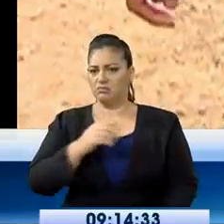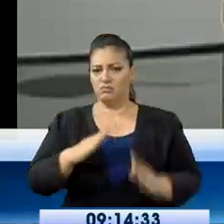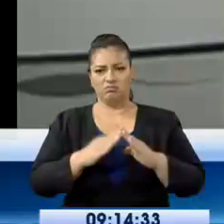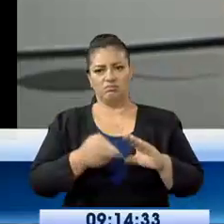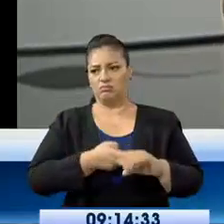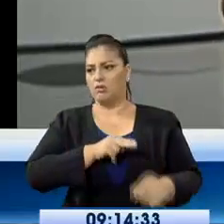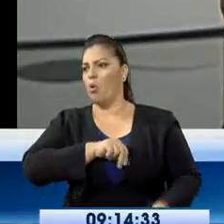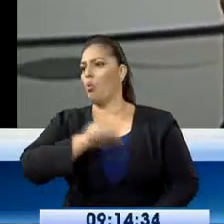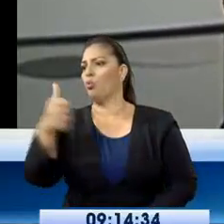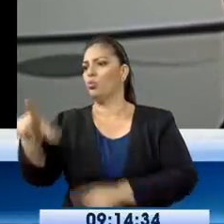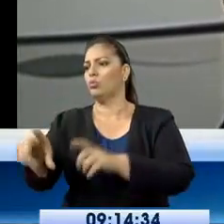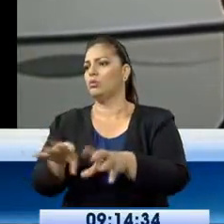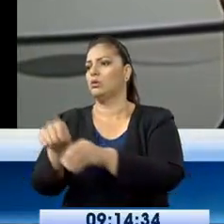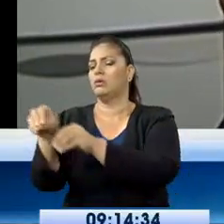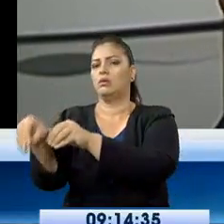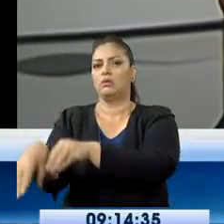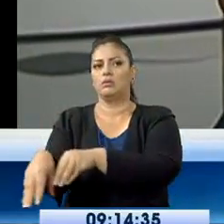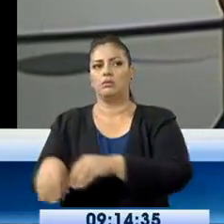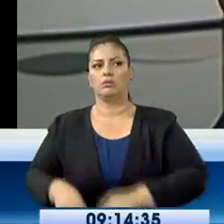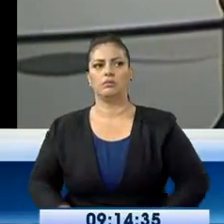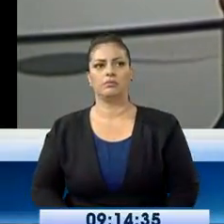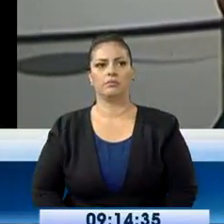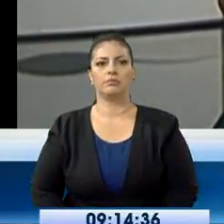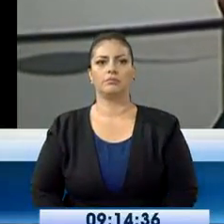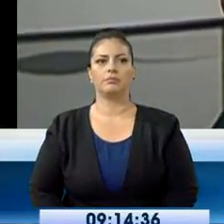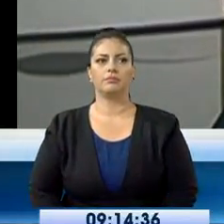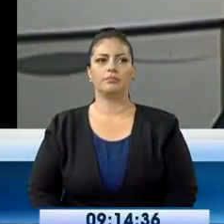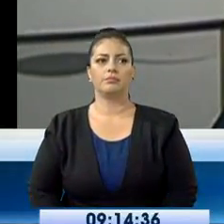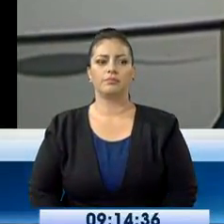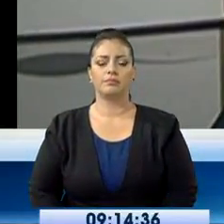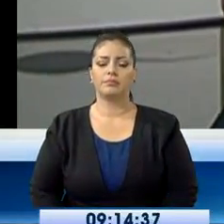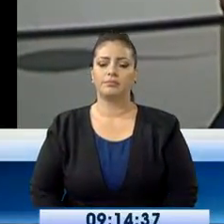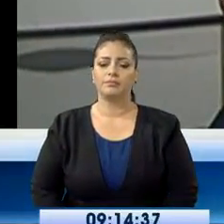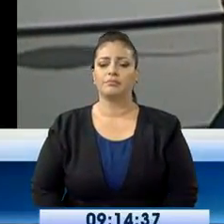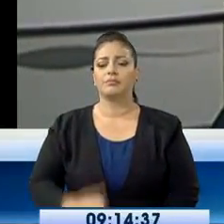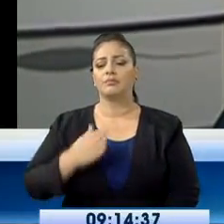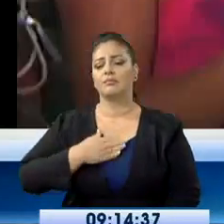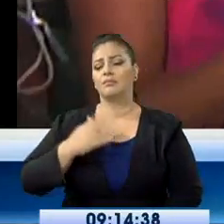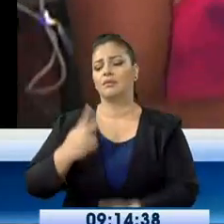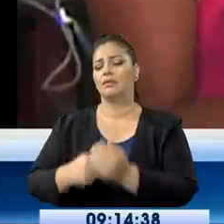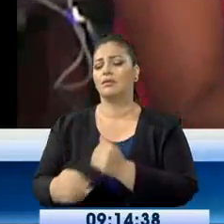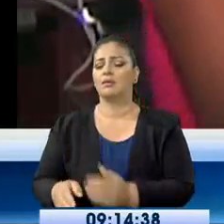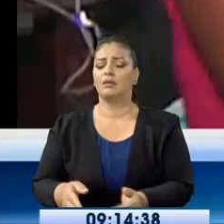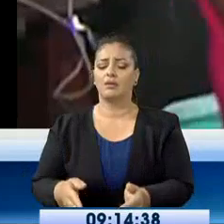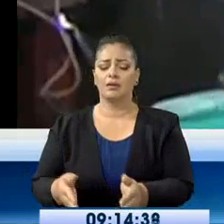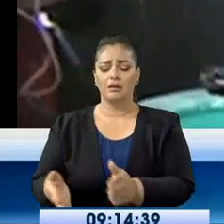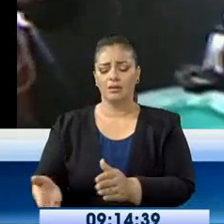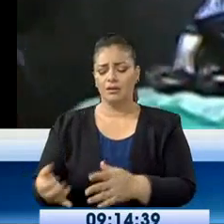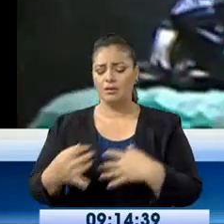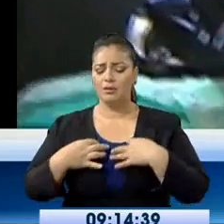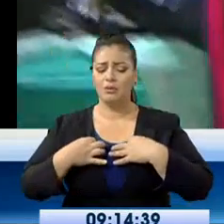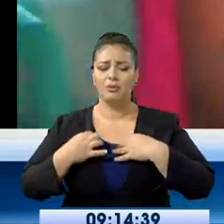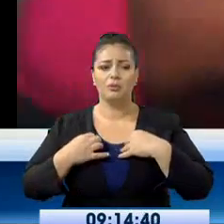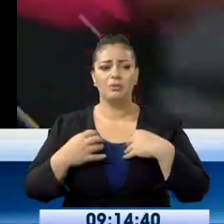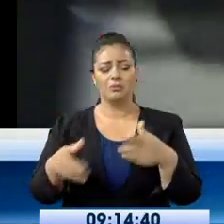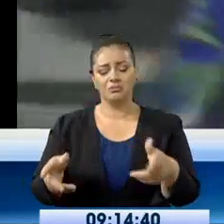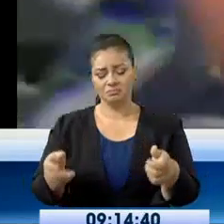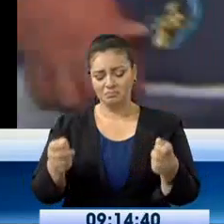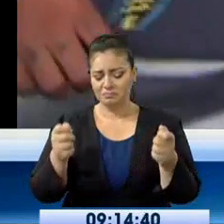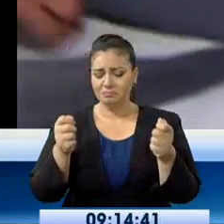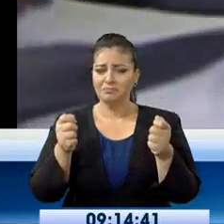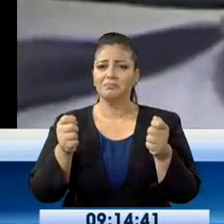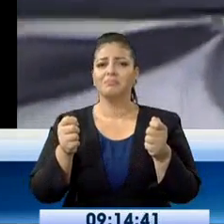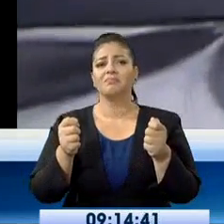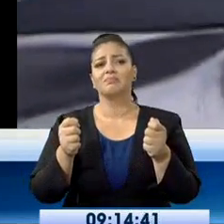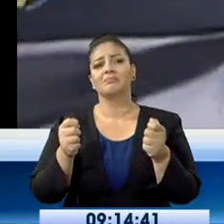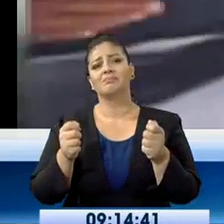viviendo. En la casa donde actualmente habita, aún conserva los recuerdos de su hijo. Su ropita, todavía la tengo